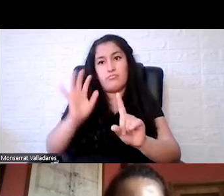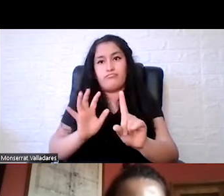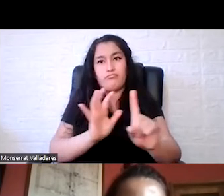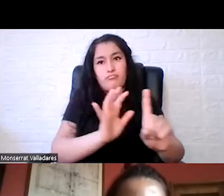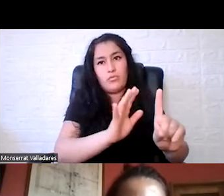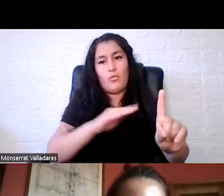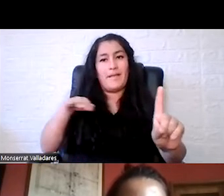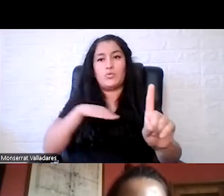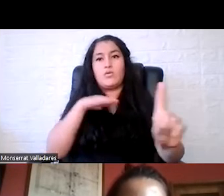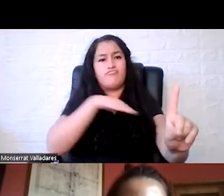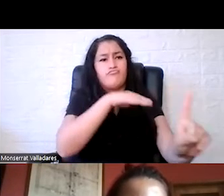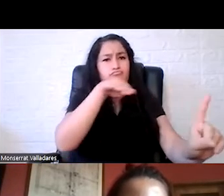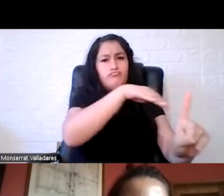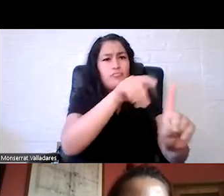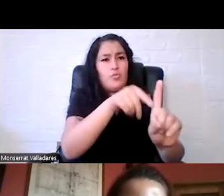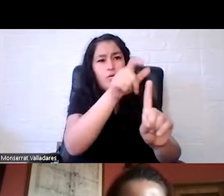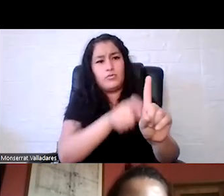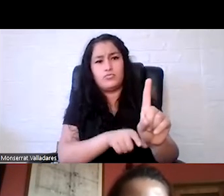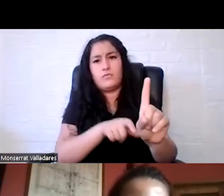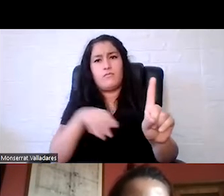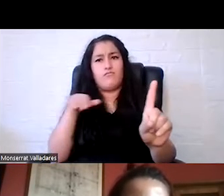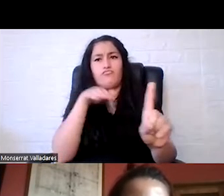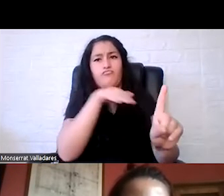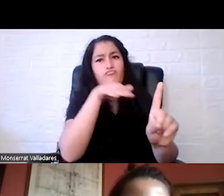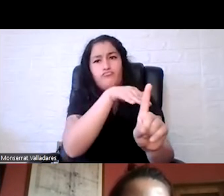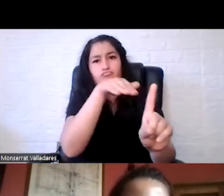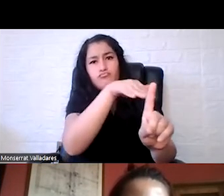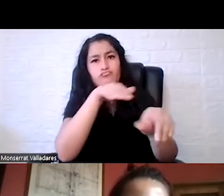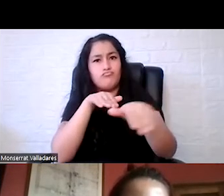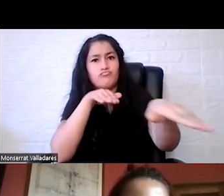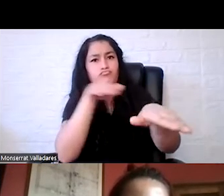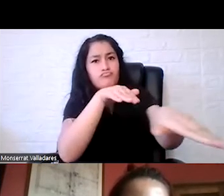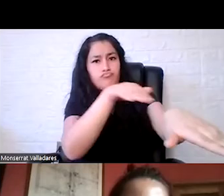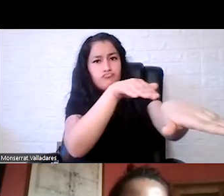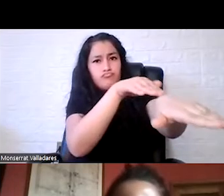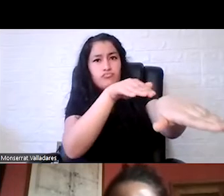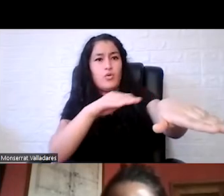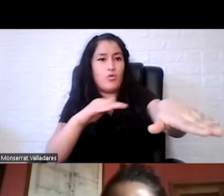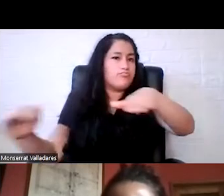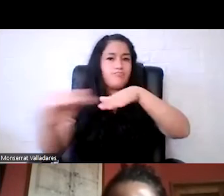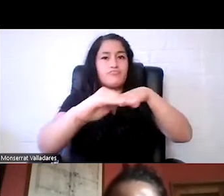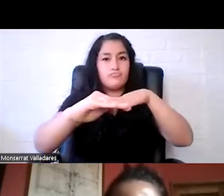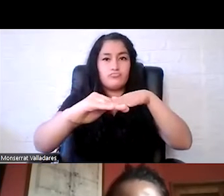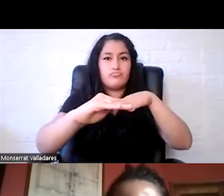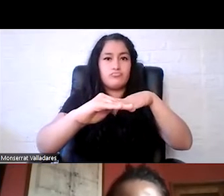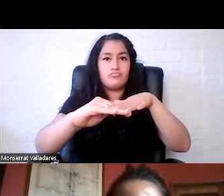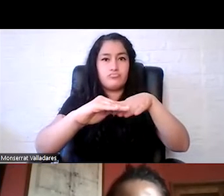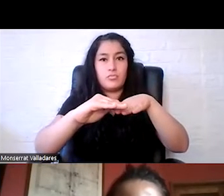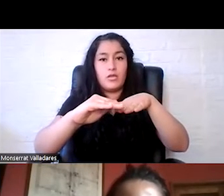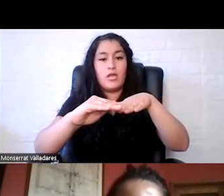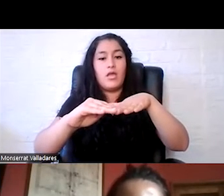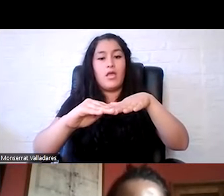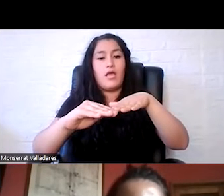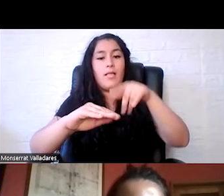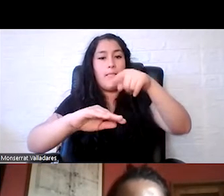persiguiendo a un malo, ¿no? Que en algún momento le cierran el paso y que ella se bajó del carro y